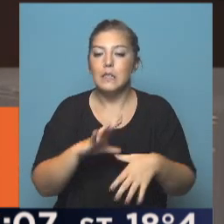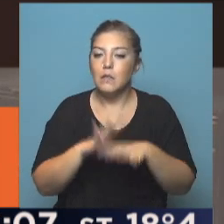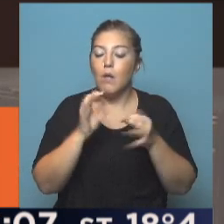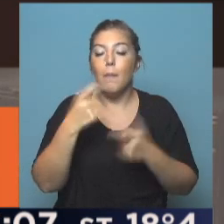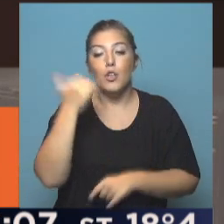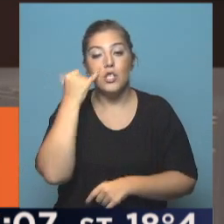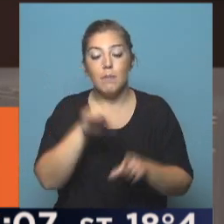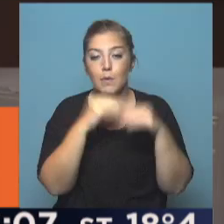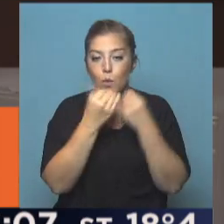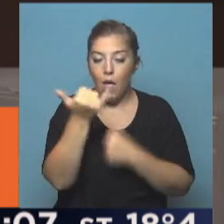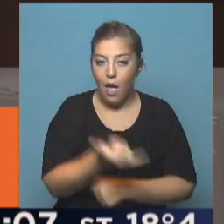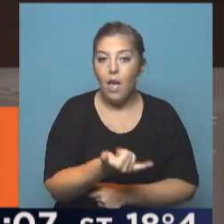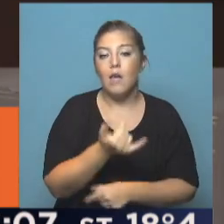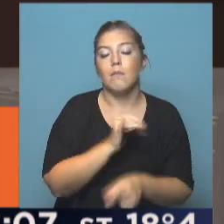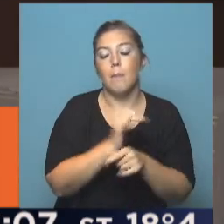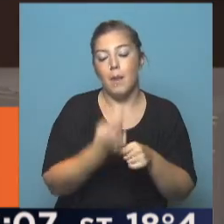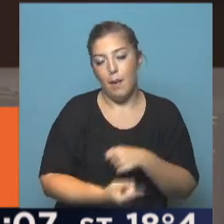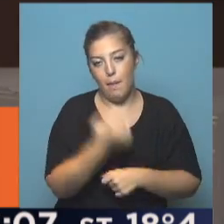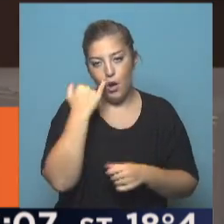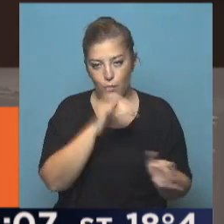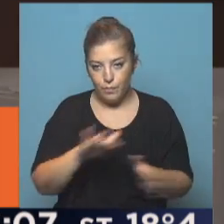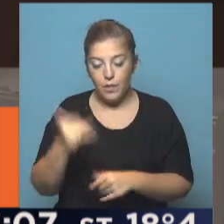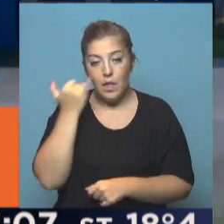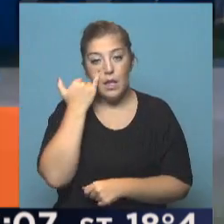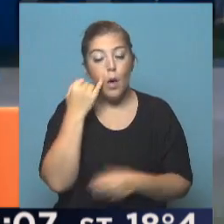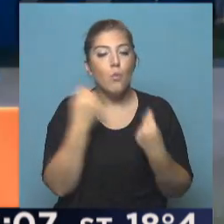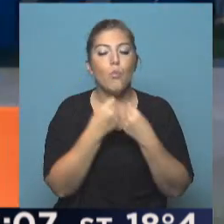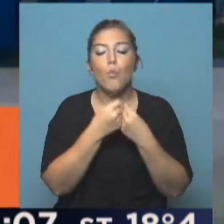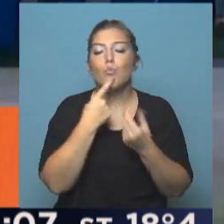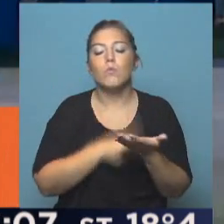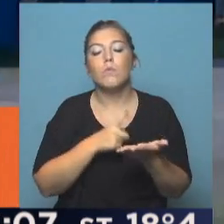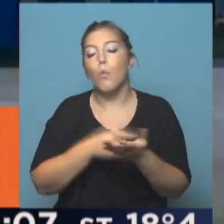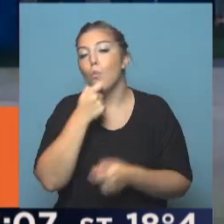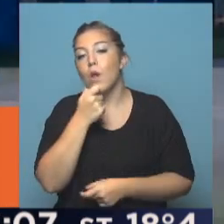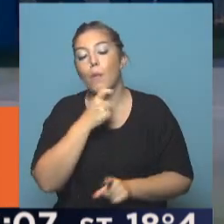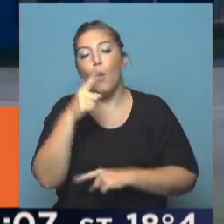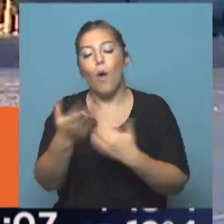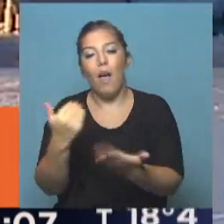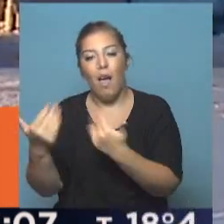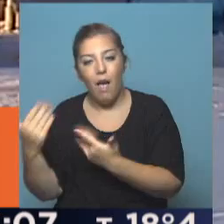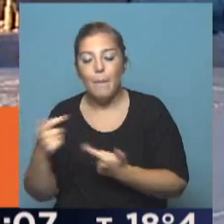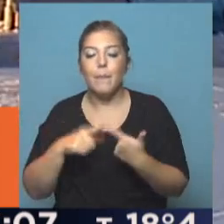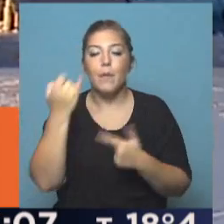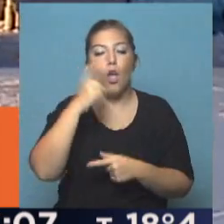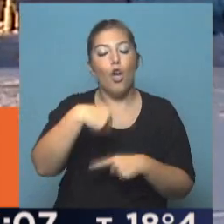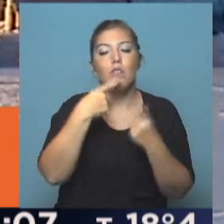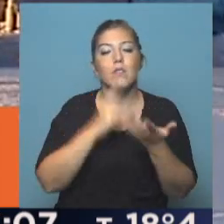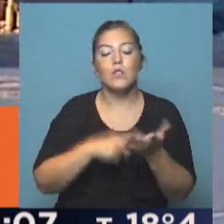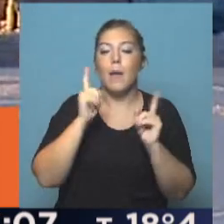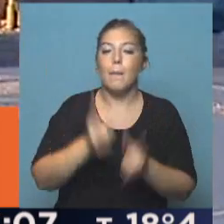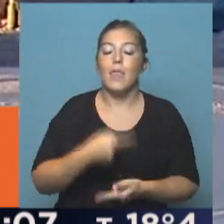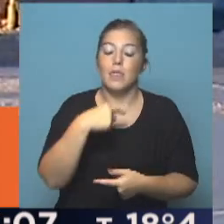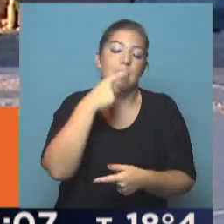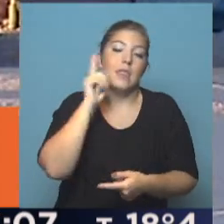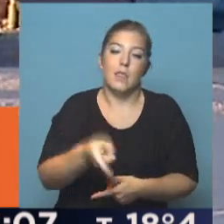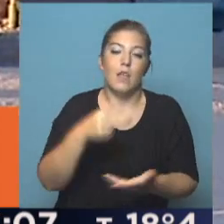ya tienen el resultado, eso por un lado, y se están tomando muchas medidas, entre ellas algunos allanamientos y otras medidas que dispuso la